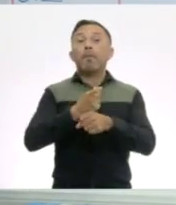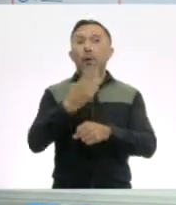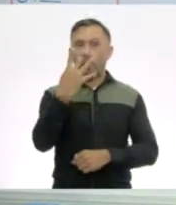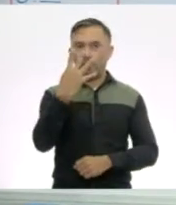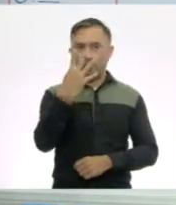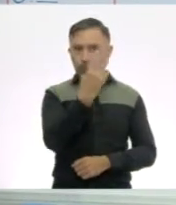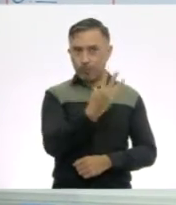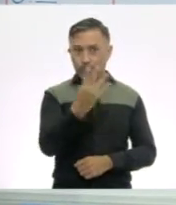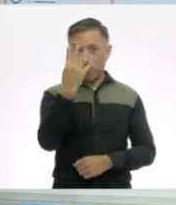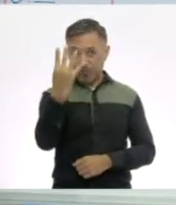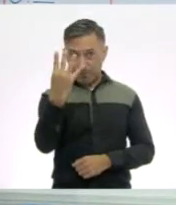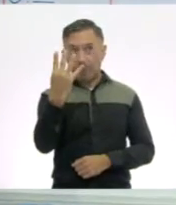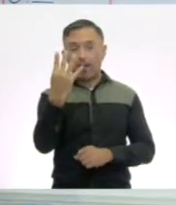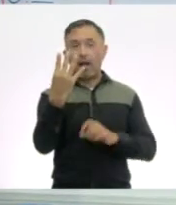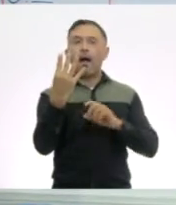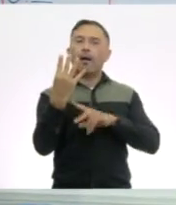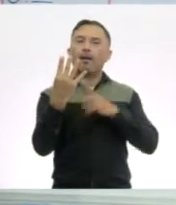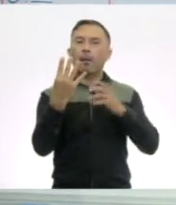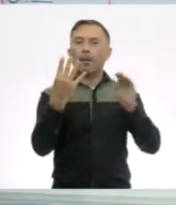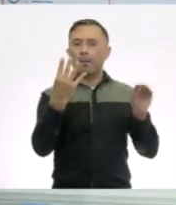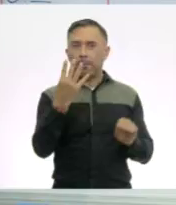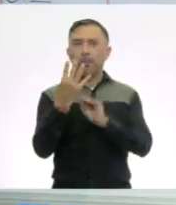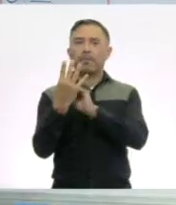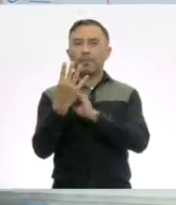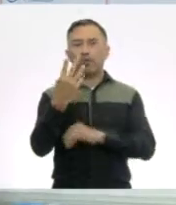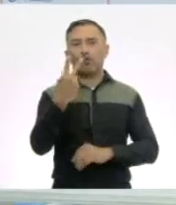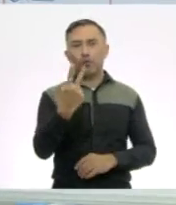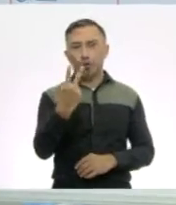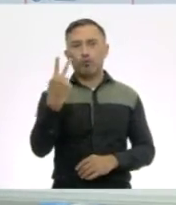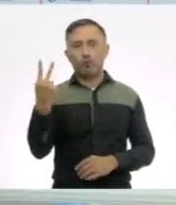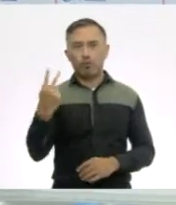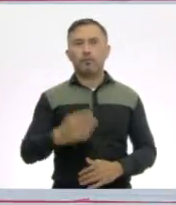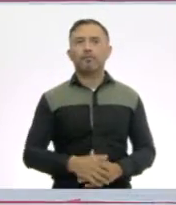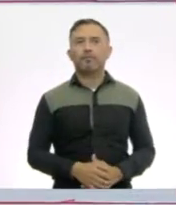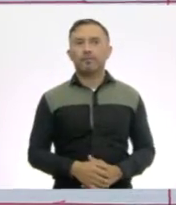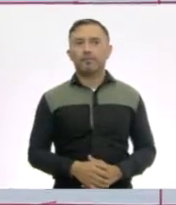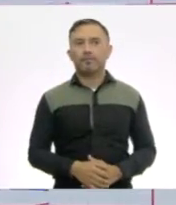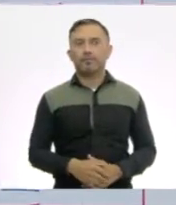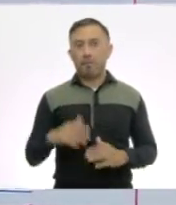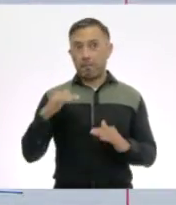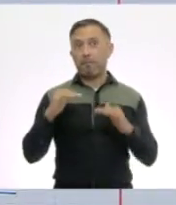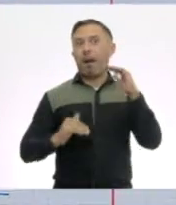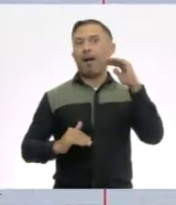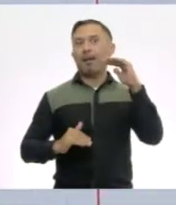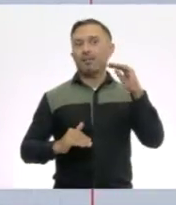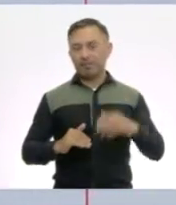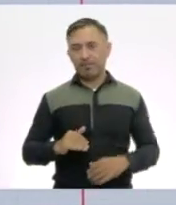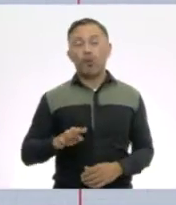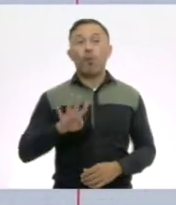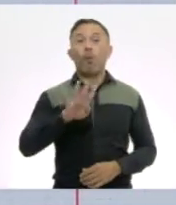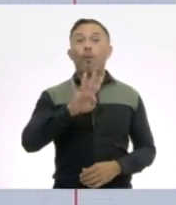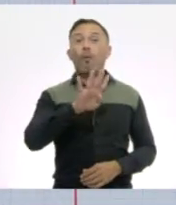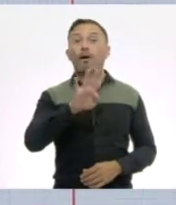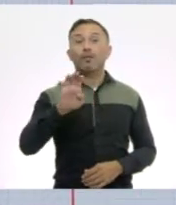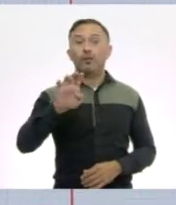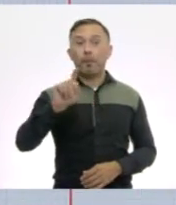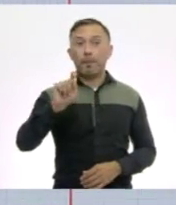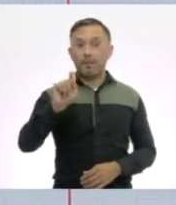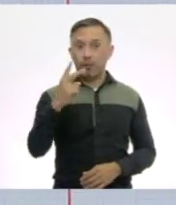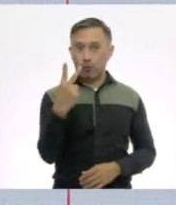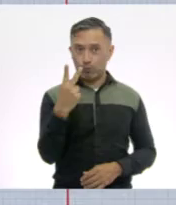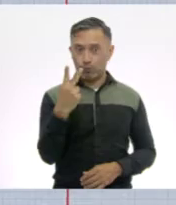Y ya después los otros 2. 2. A mí me salió entonces